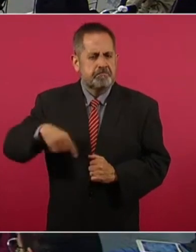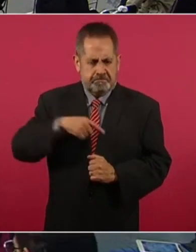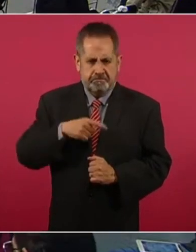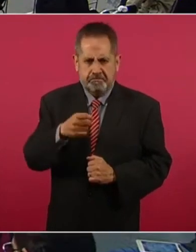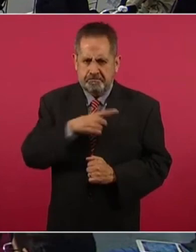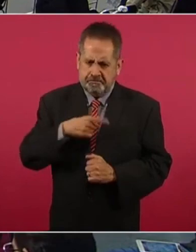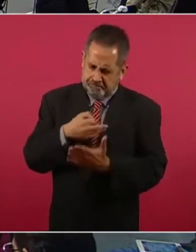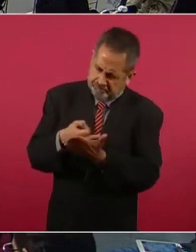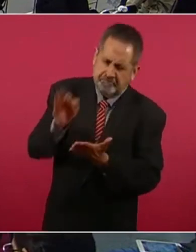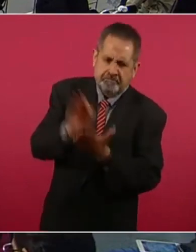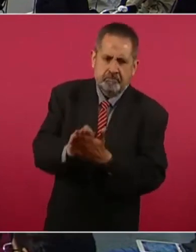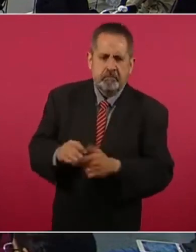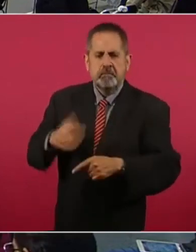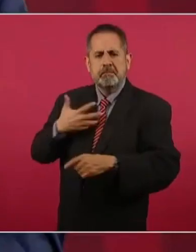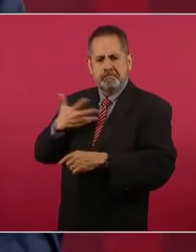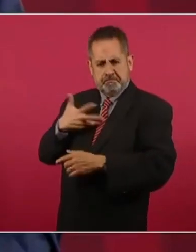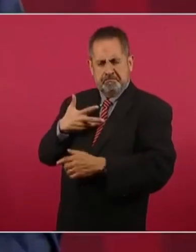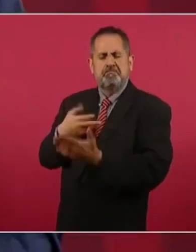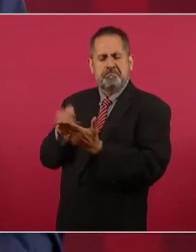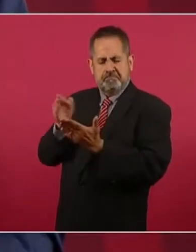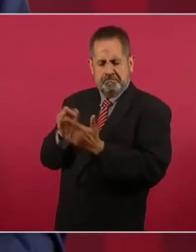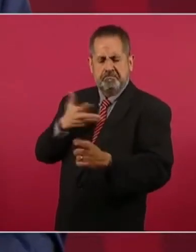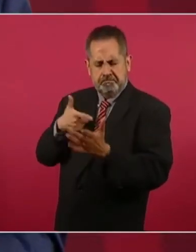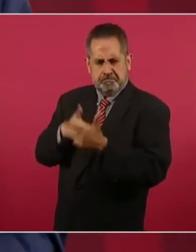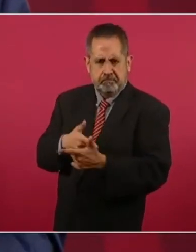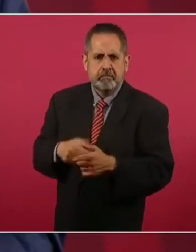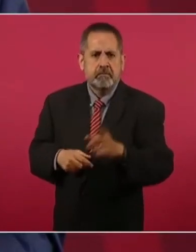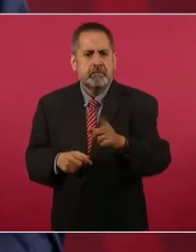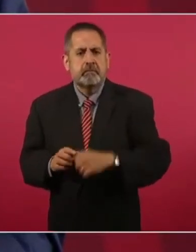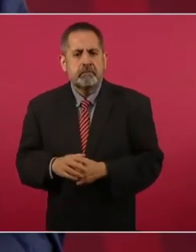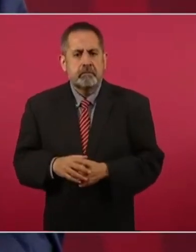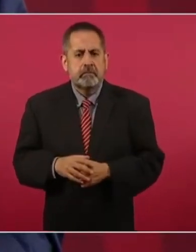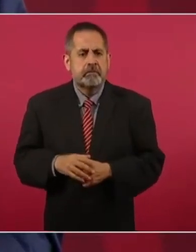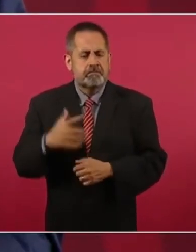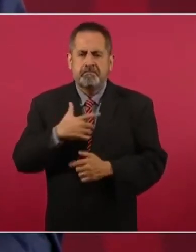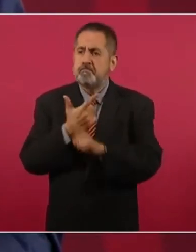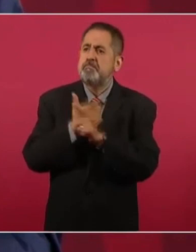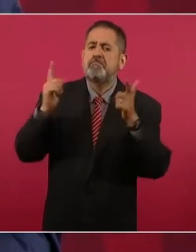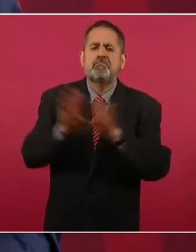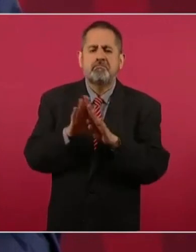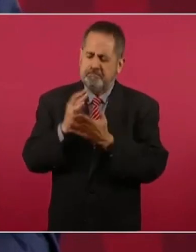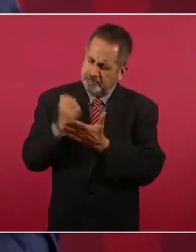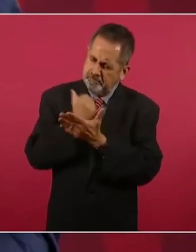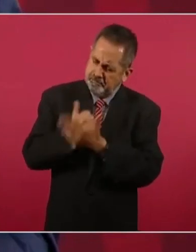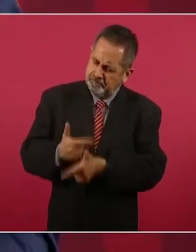valentía. Aquí estoy. Porque la libertad no se implora, se conquista.